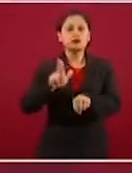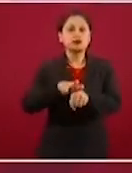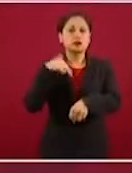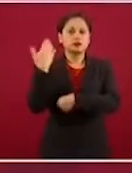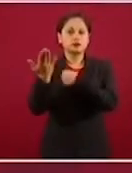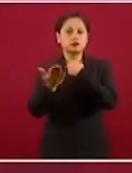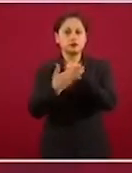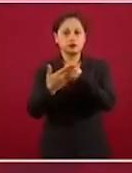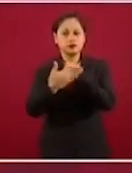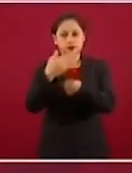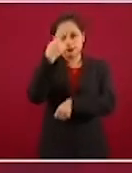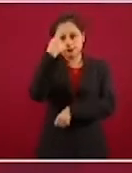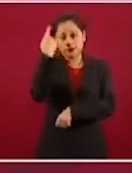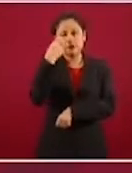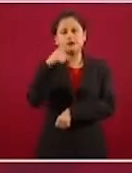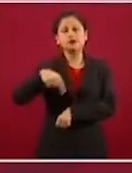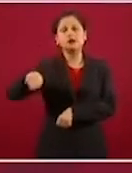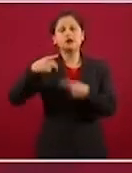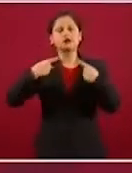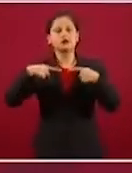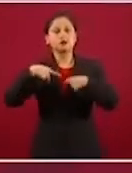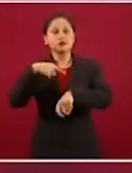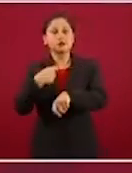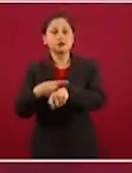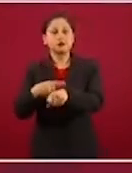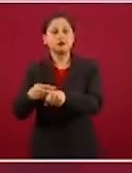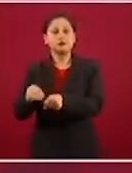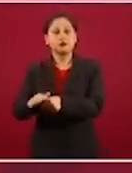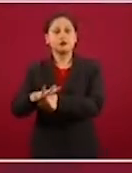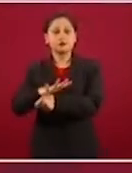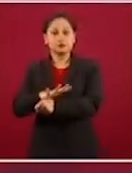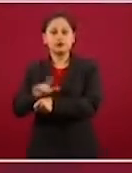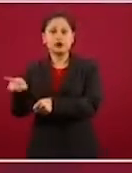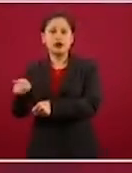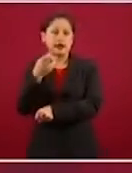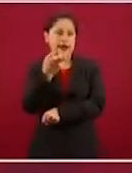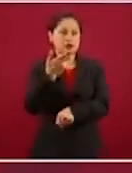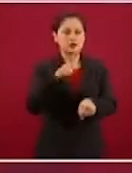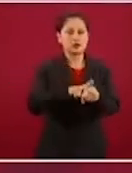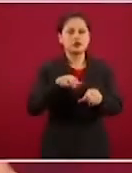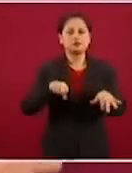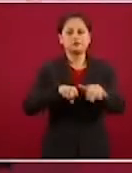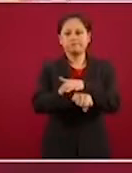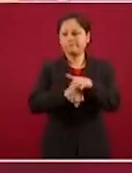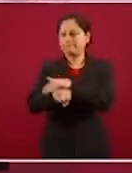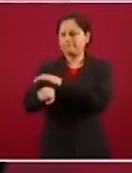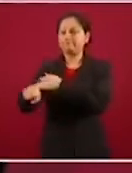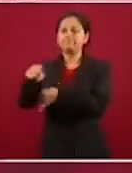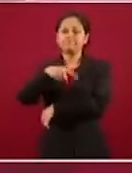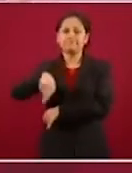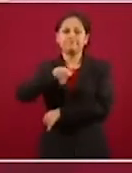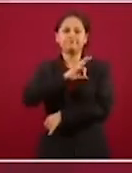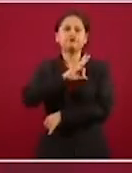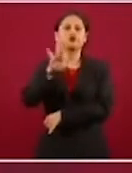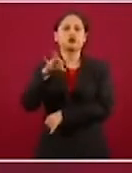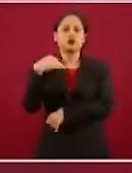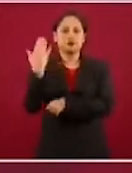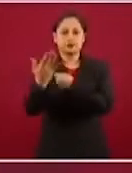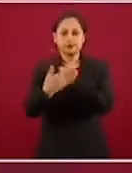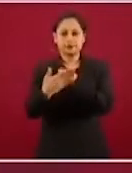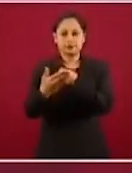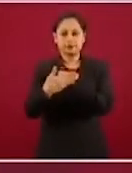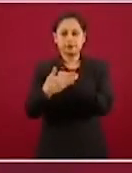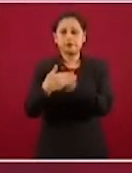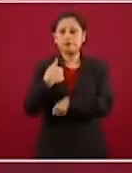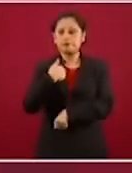a la atención de enfermos de coronavirus. Todas las instalaciones